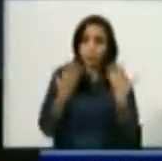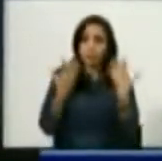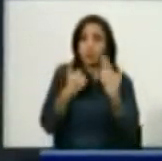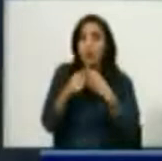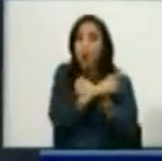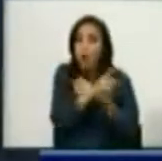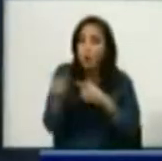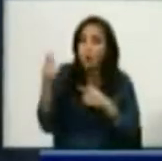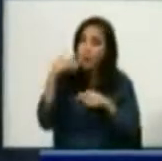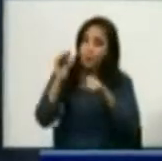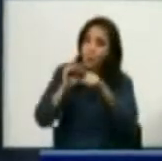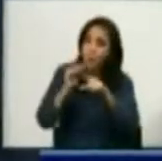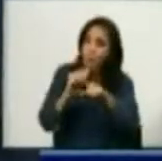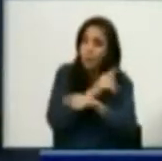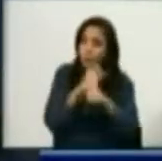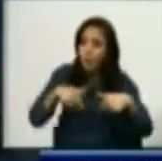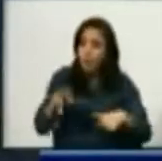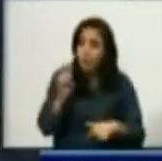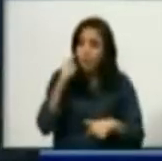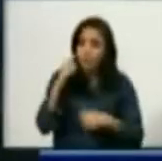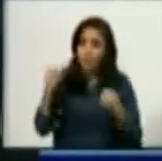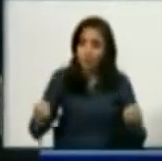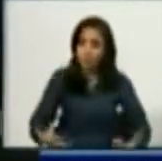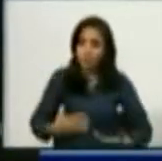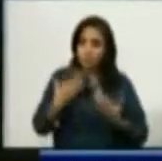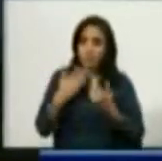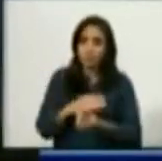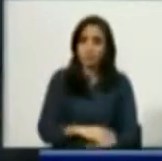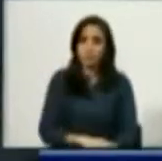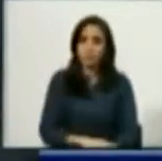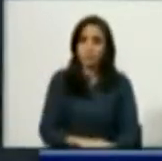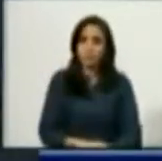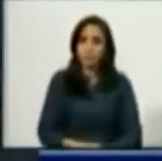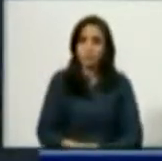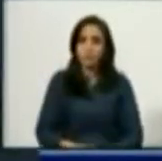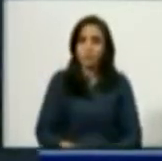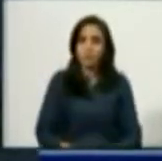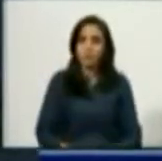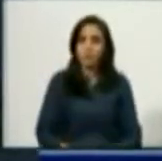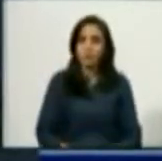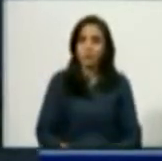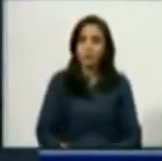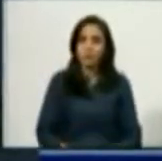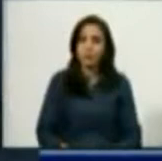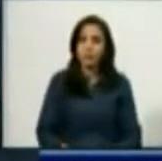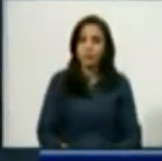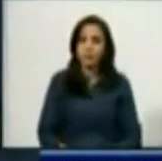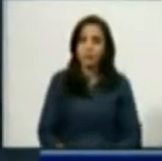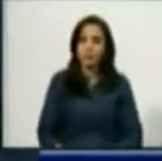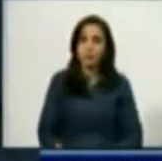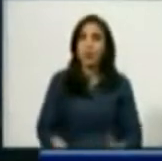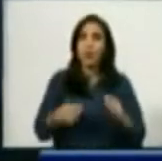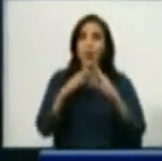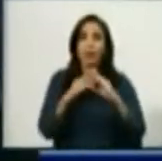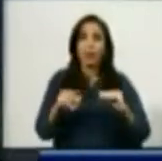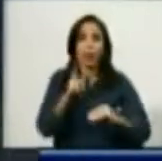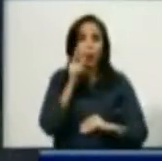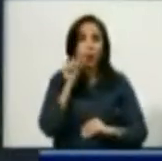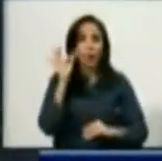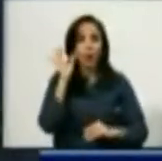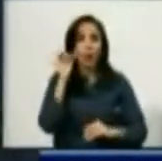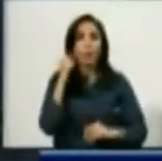todos Los Patriotas de Venezuela y a todas las Patriotas de Venezuela porque bueno somos